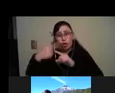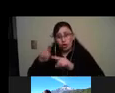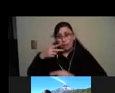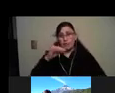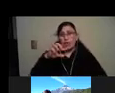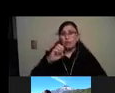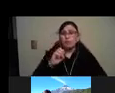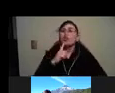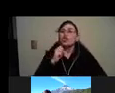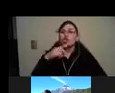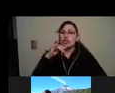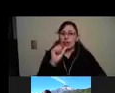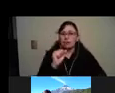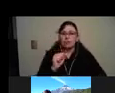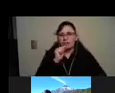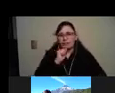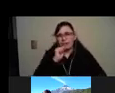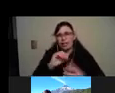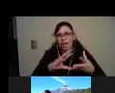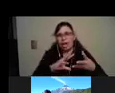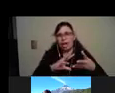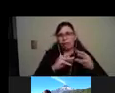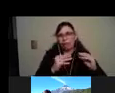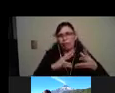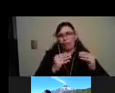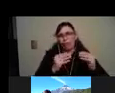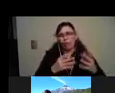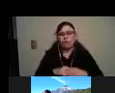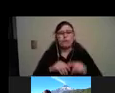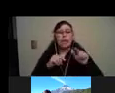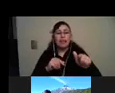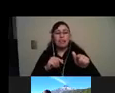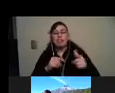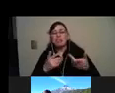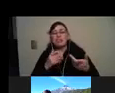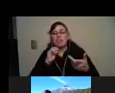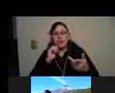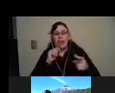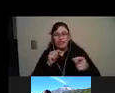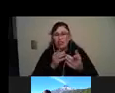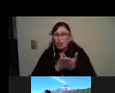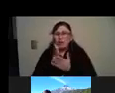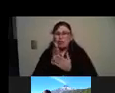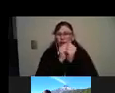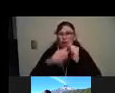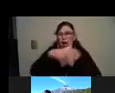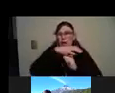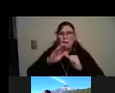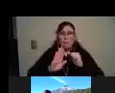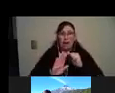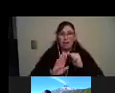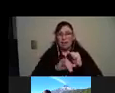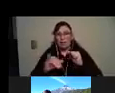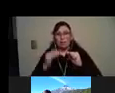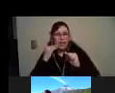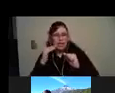rara, ¿ya? Porque la hipotonía es un signo inicial de la parálisis cerebral que después en un